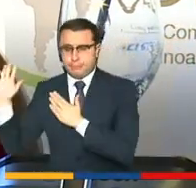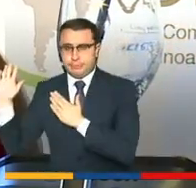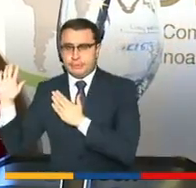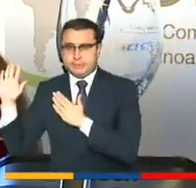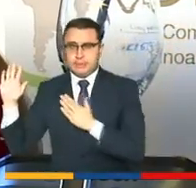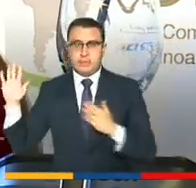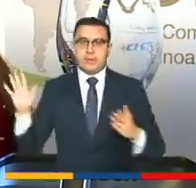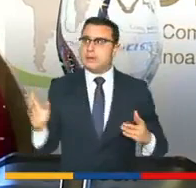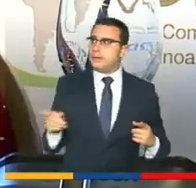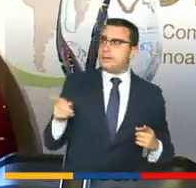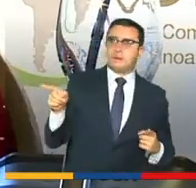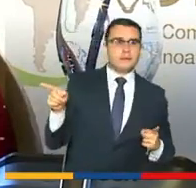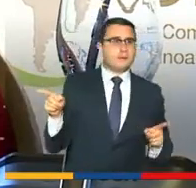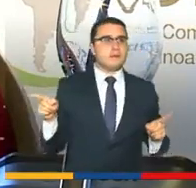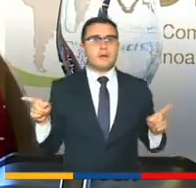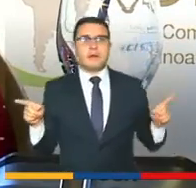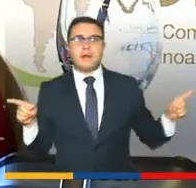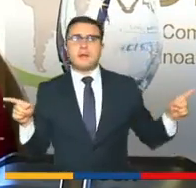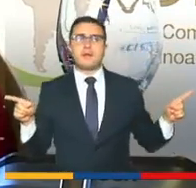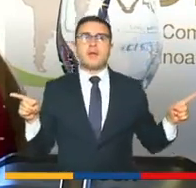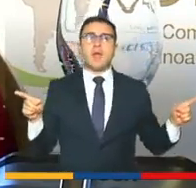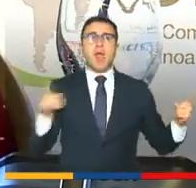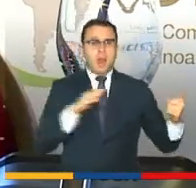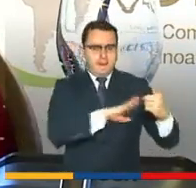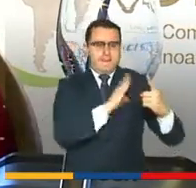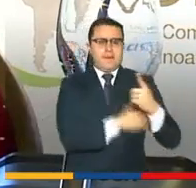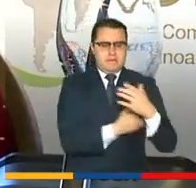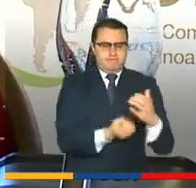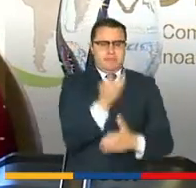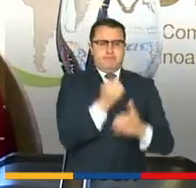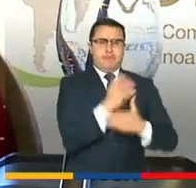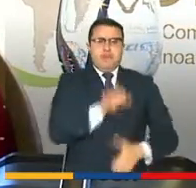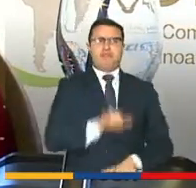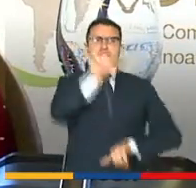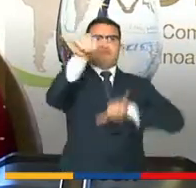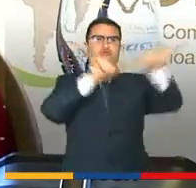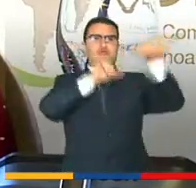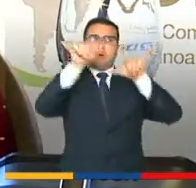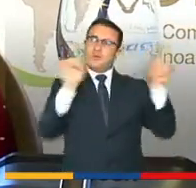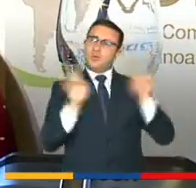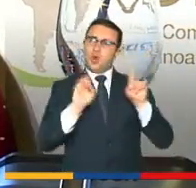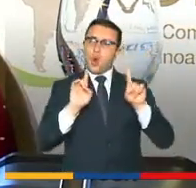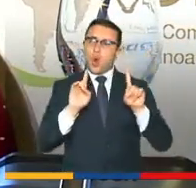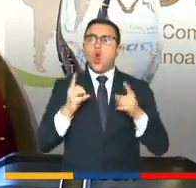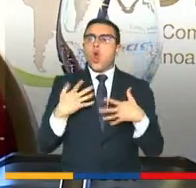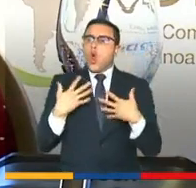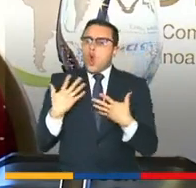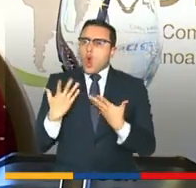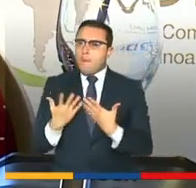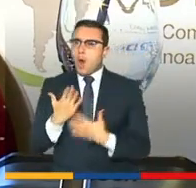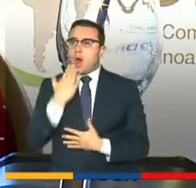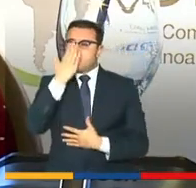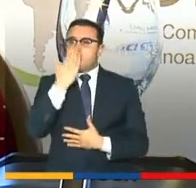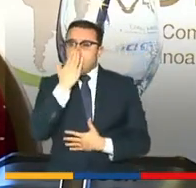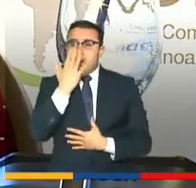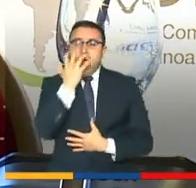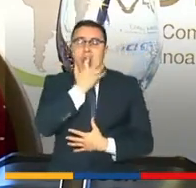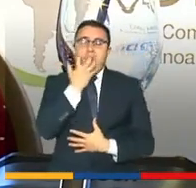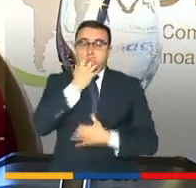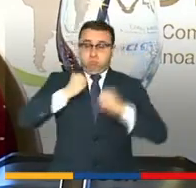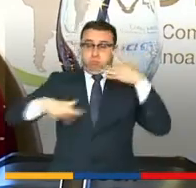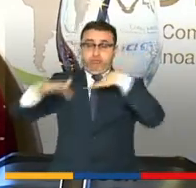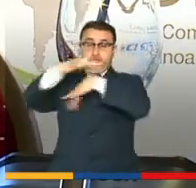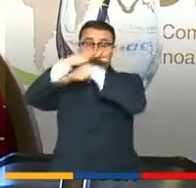bloques demuestra esa capacidad, no en cuántos aviones hace, sino en cuántos gases efecto invernadero puede